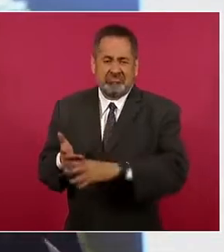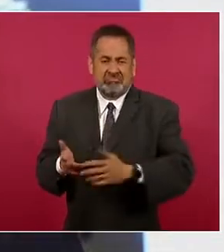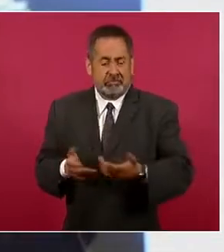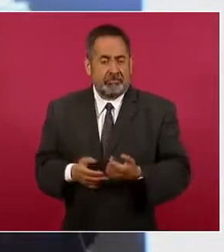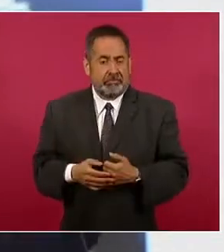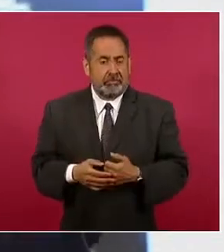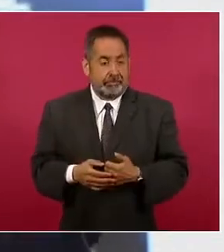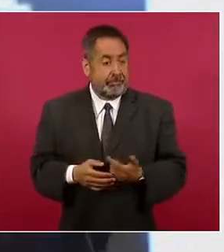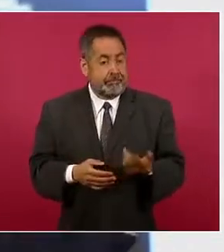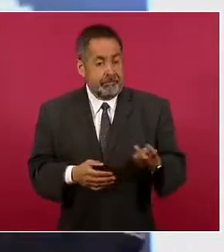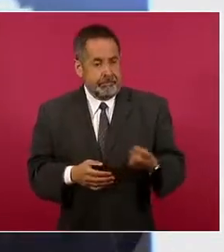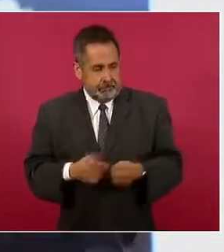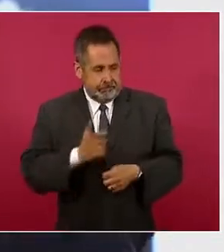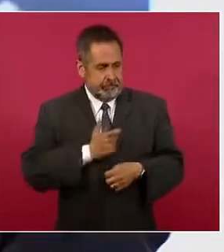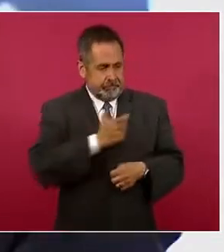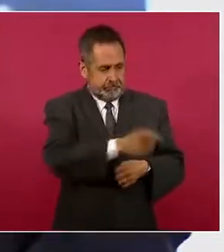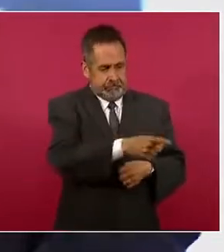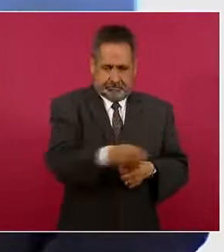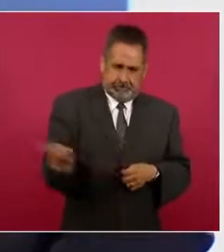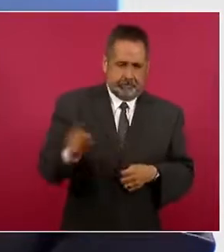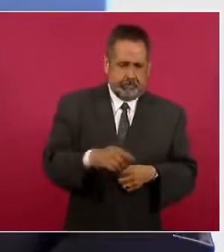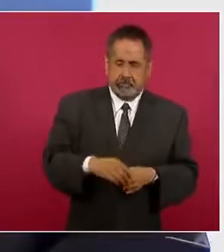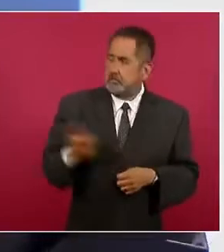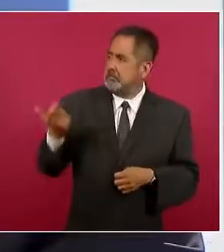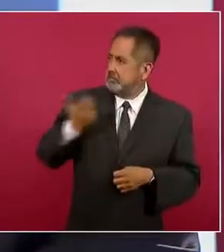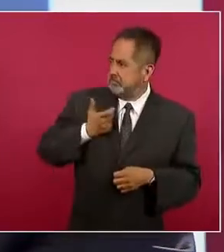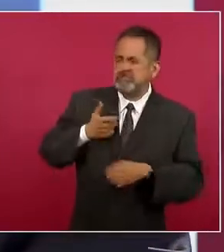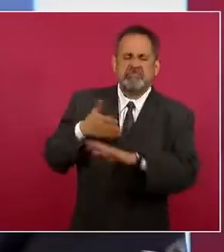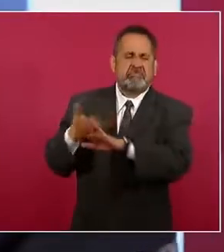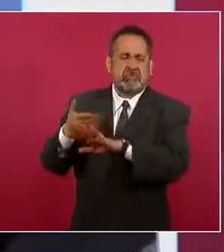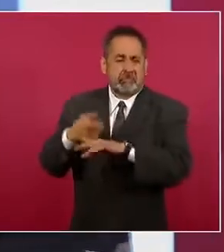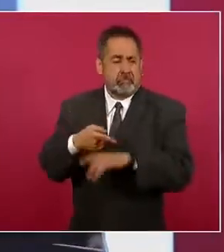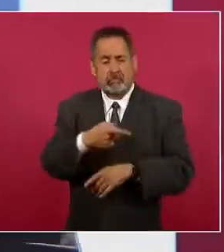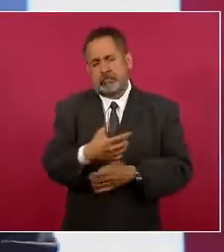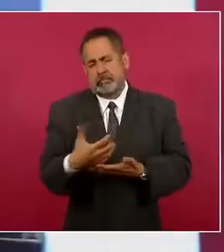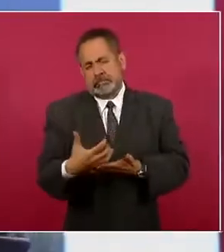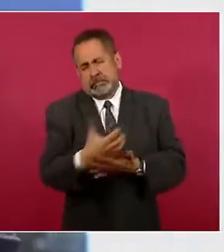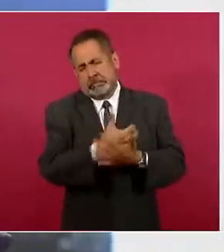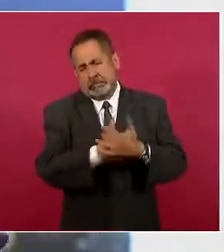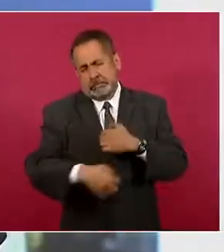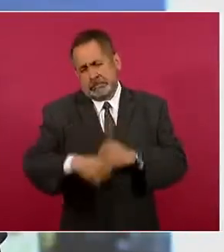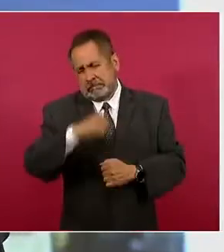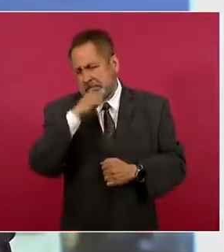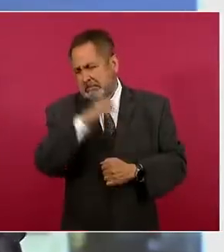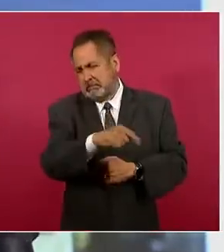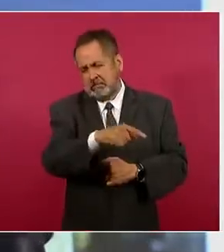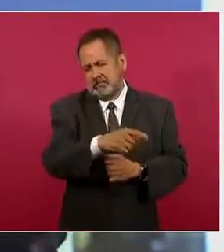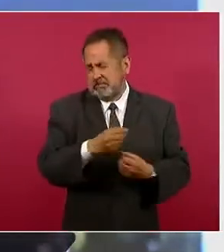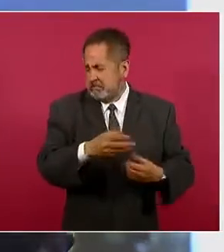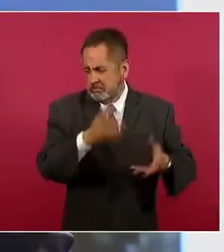Para eso los contrataban, por eso mucho dinero,